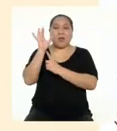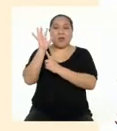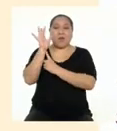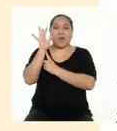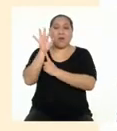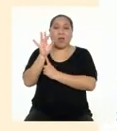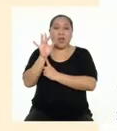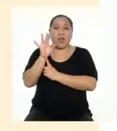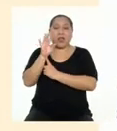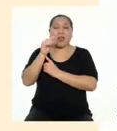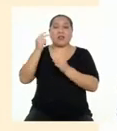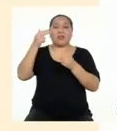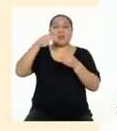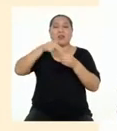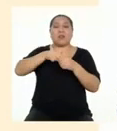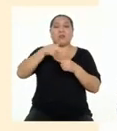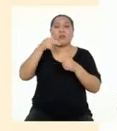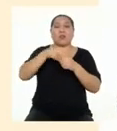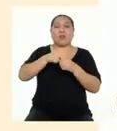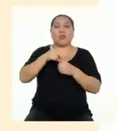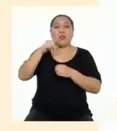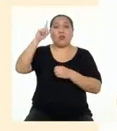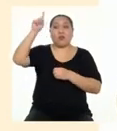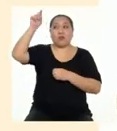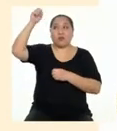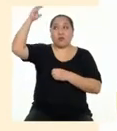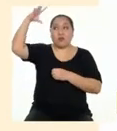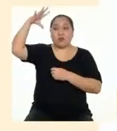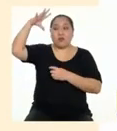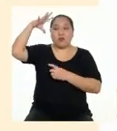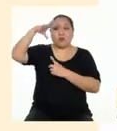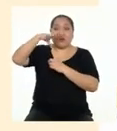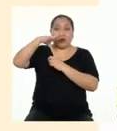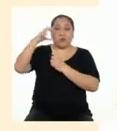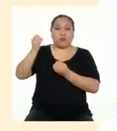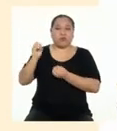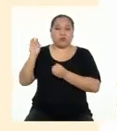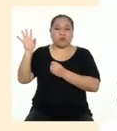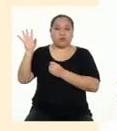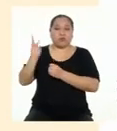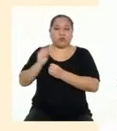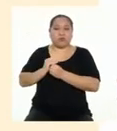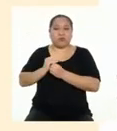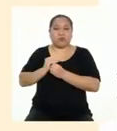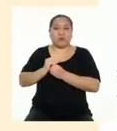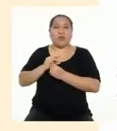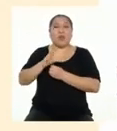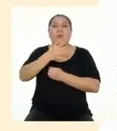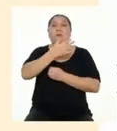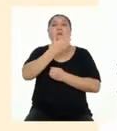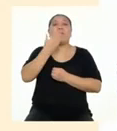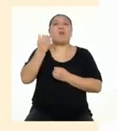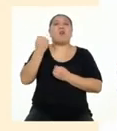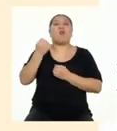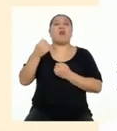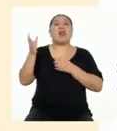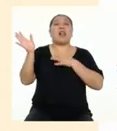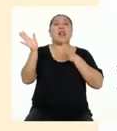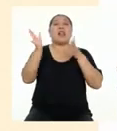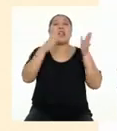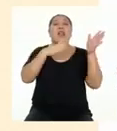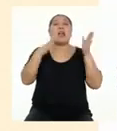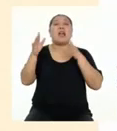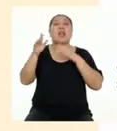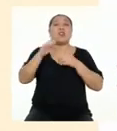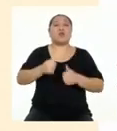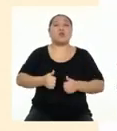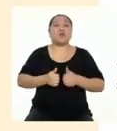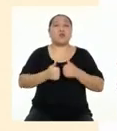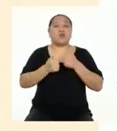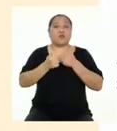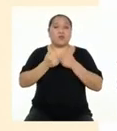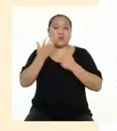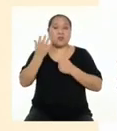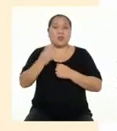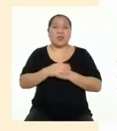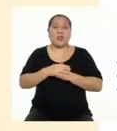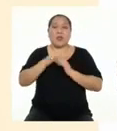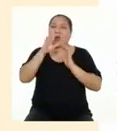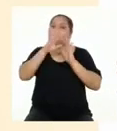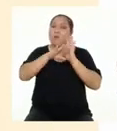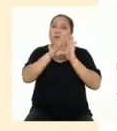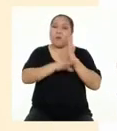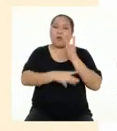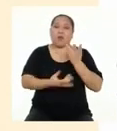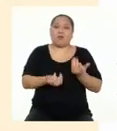y mecheros de petróleo por energía solar, las familias mejoran la calidad del aire en sus viviendas y reducen riesgos de